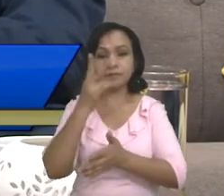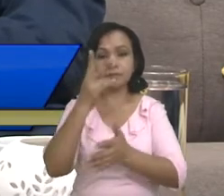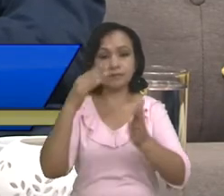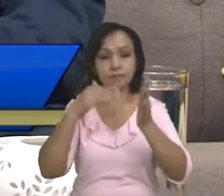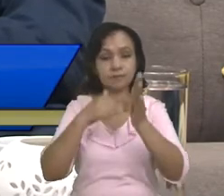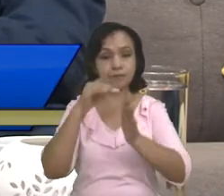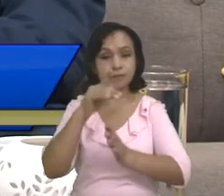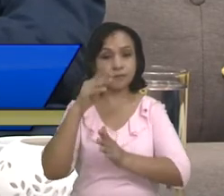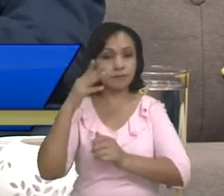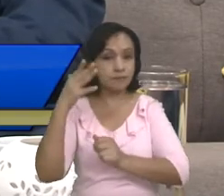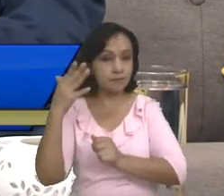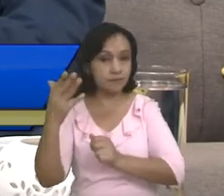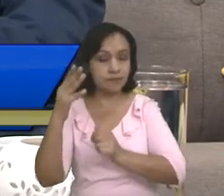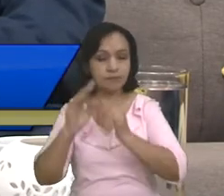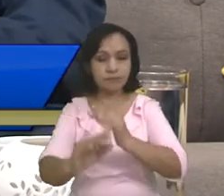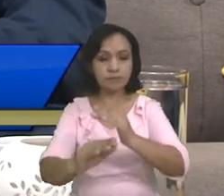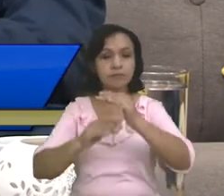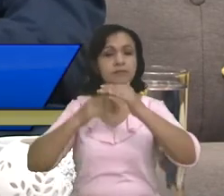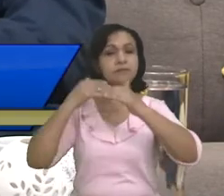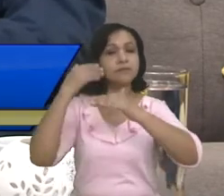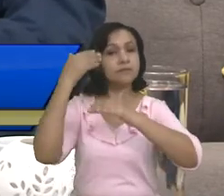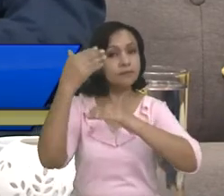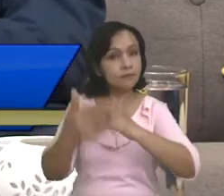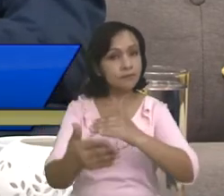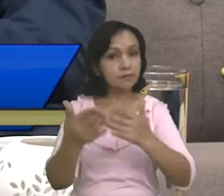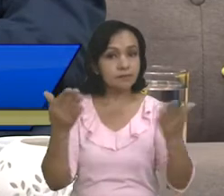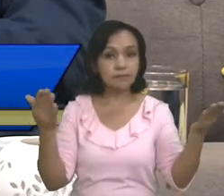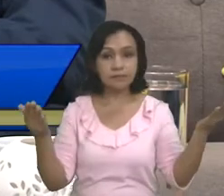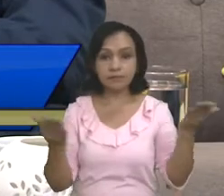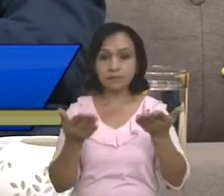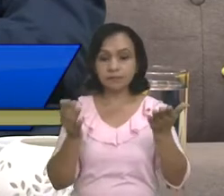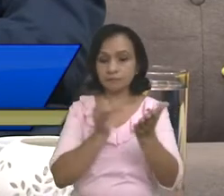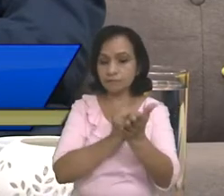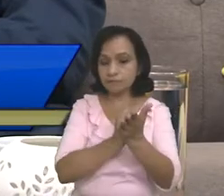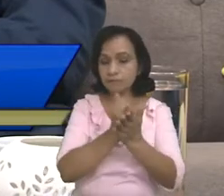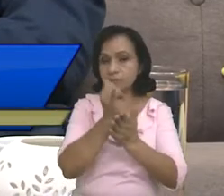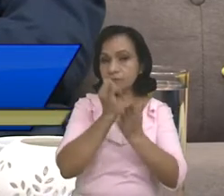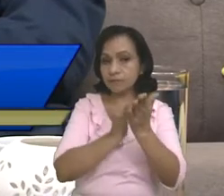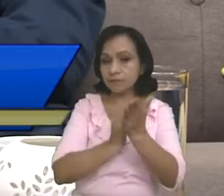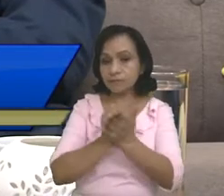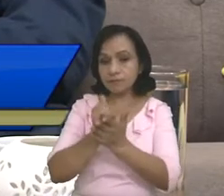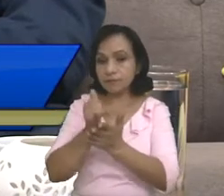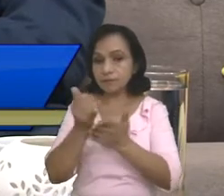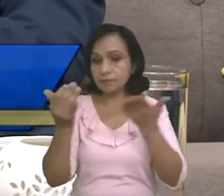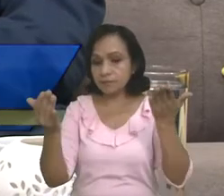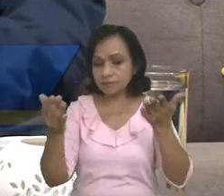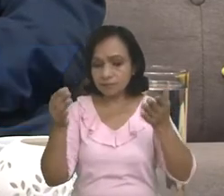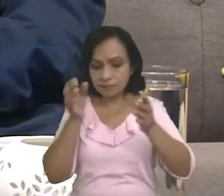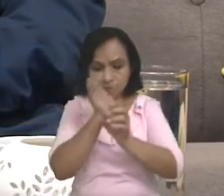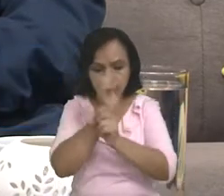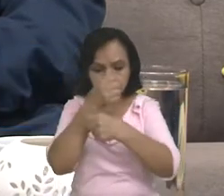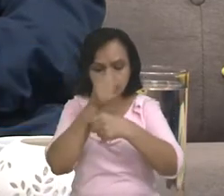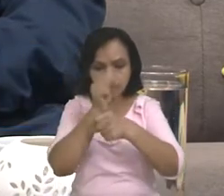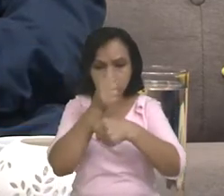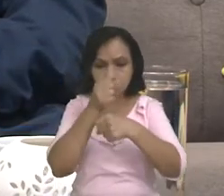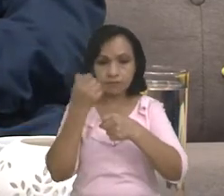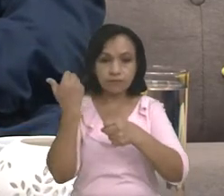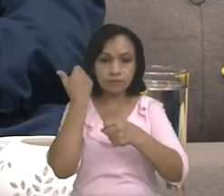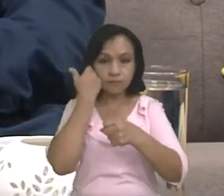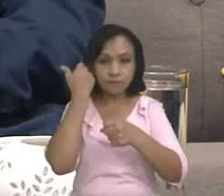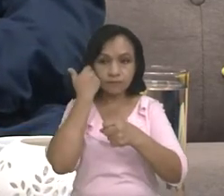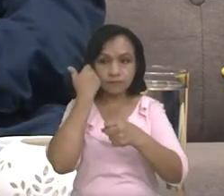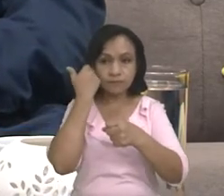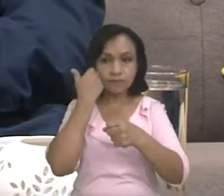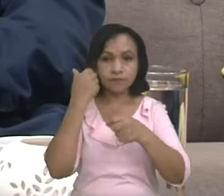luego como sin ver la investigación refleja de que esto se trata se contrajo la enfermedad de